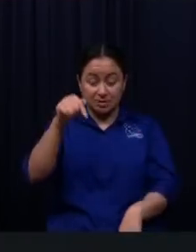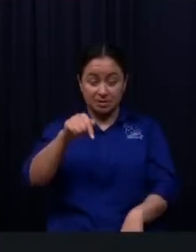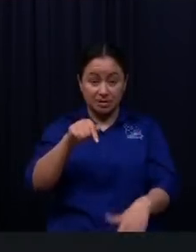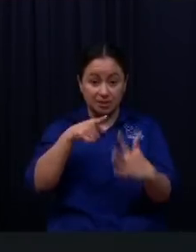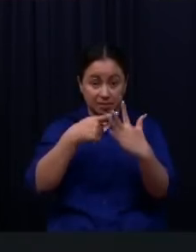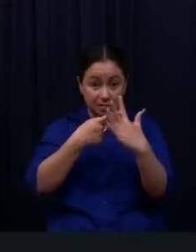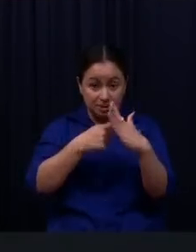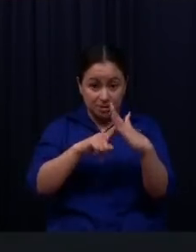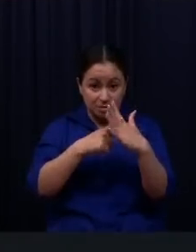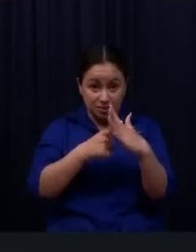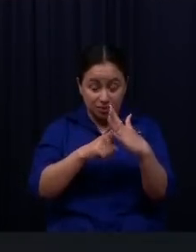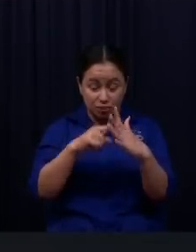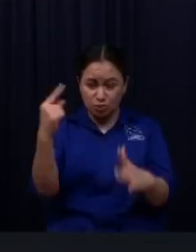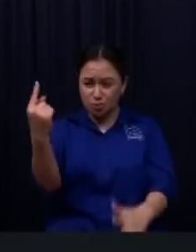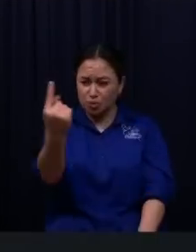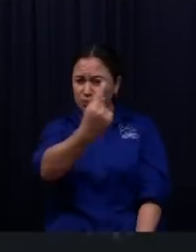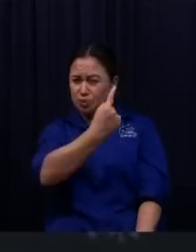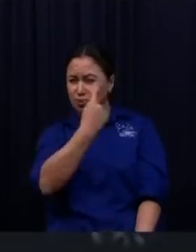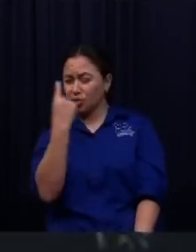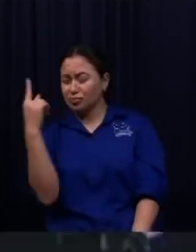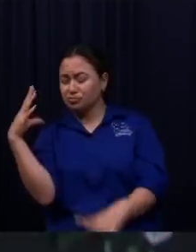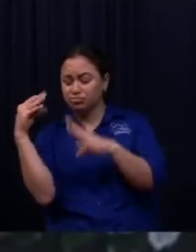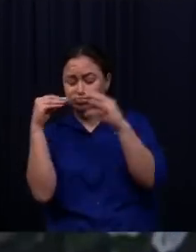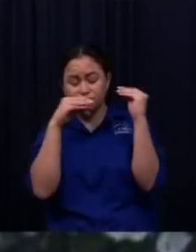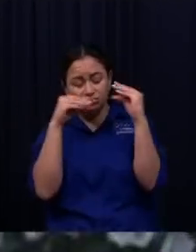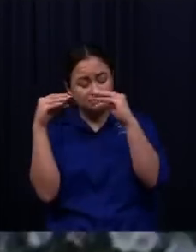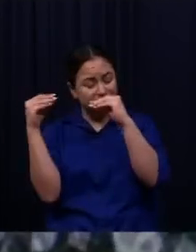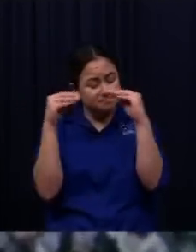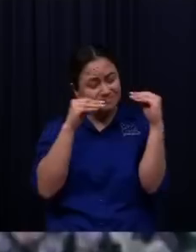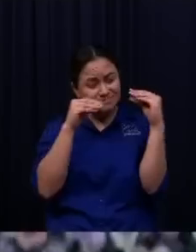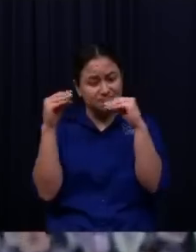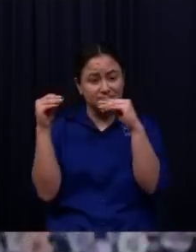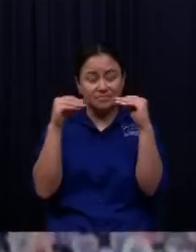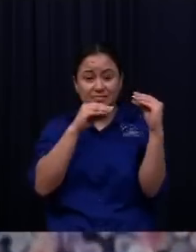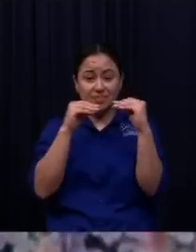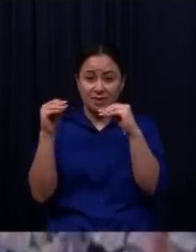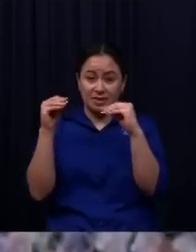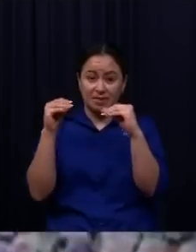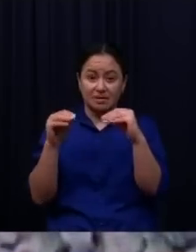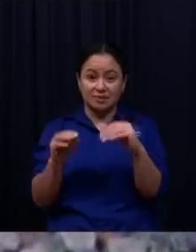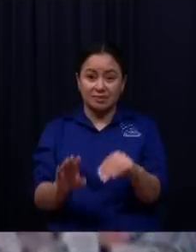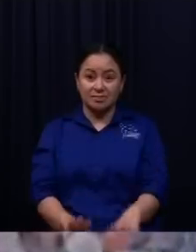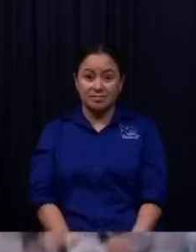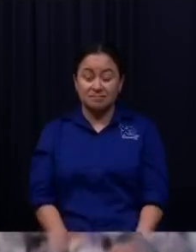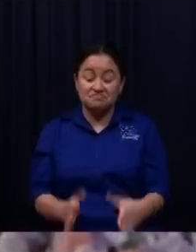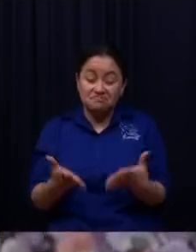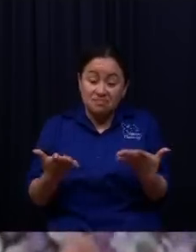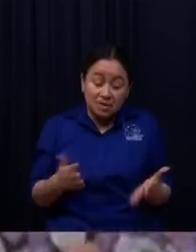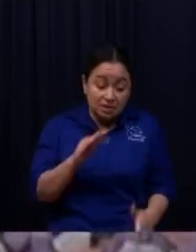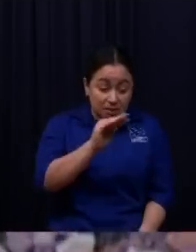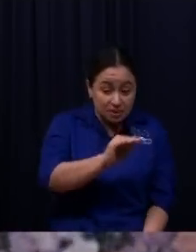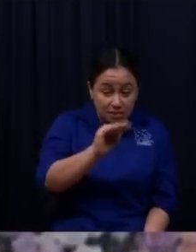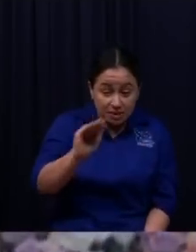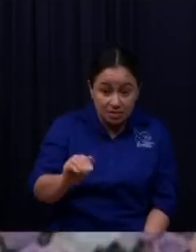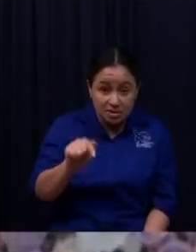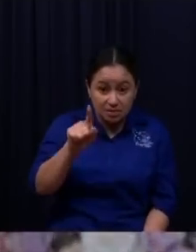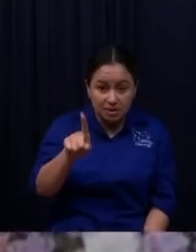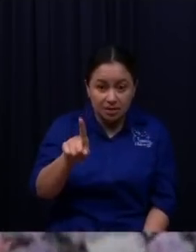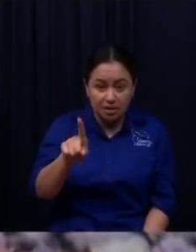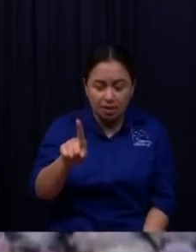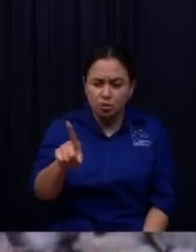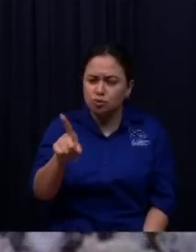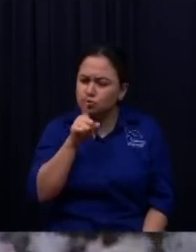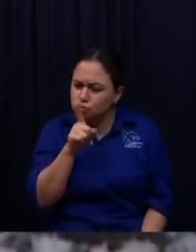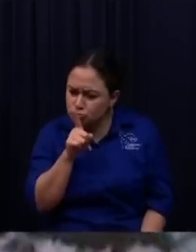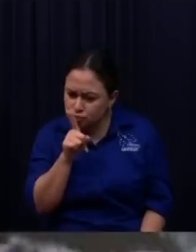que quieras. Y si en la niñez tuya te reprimieron el habla, como lo hicieron